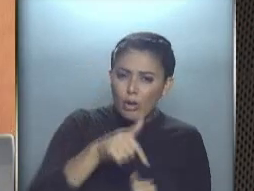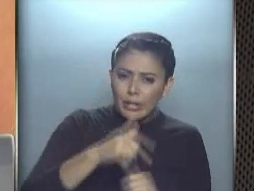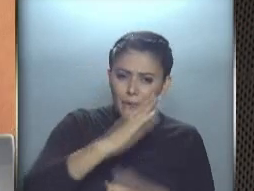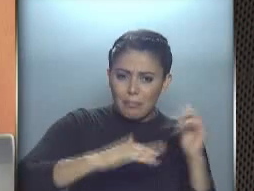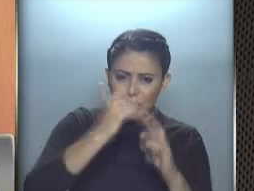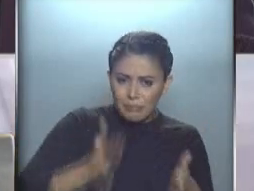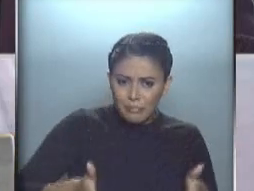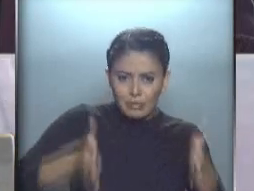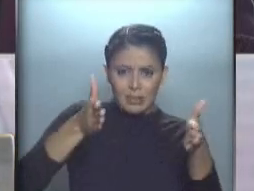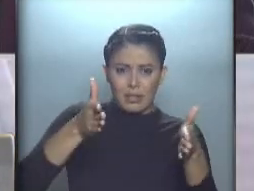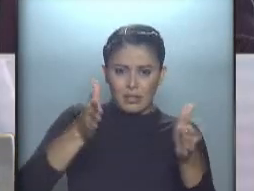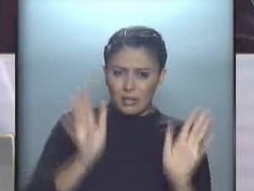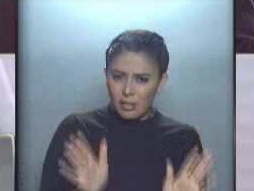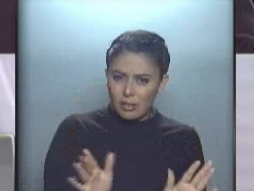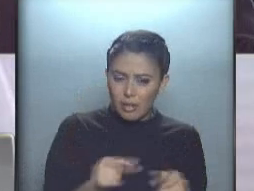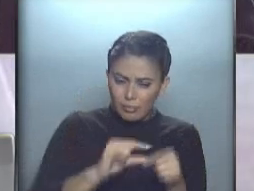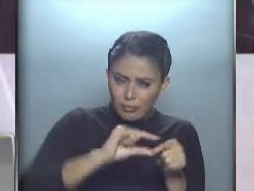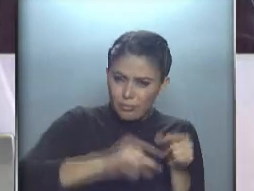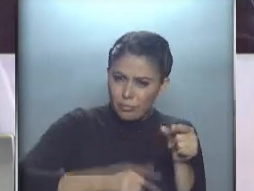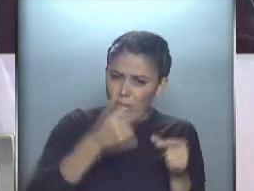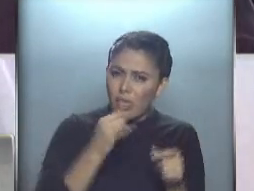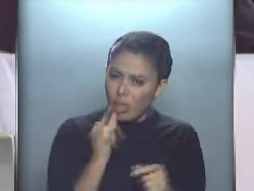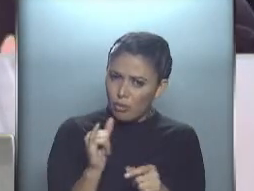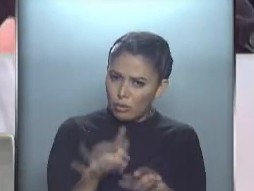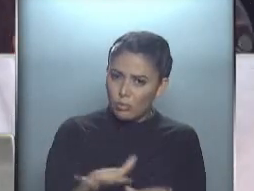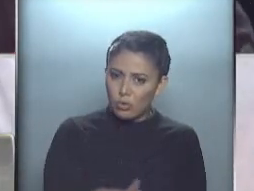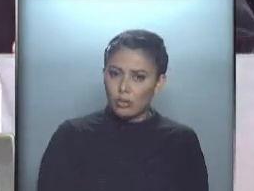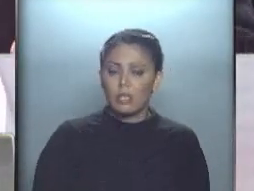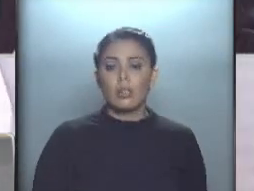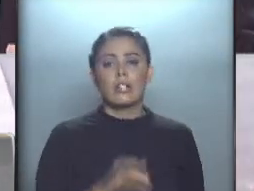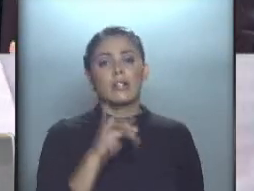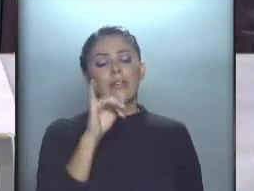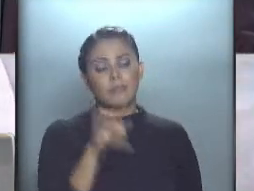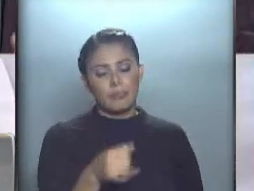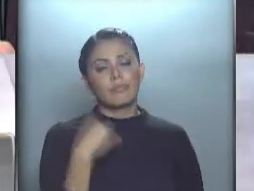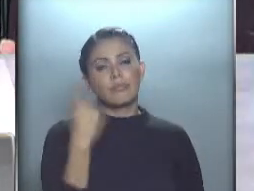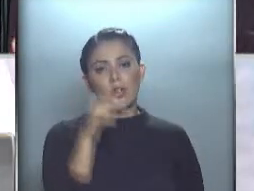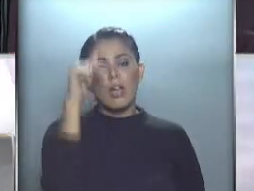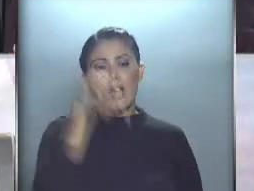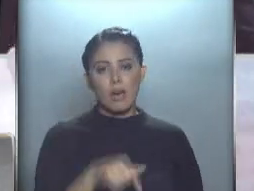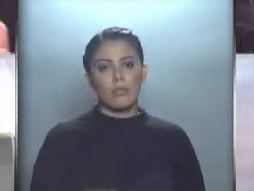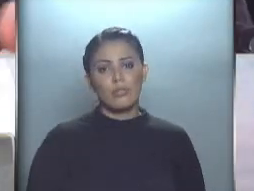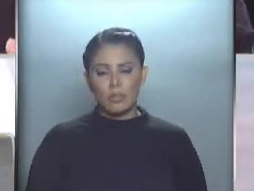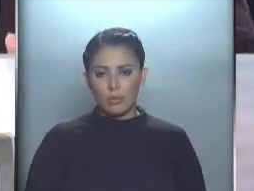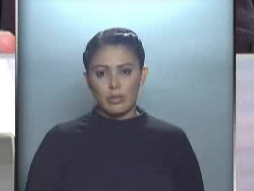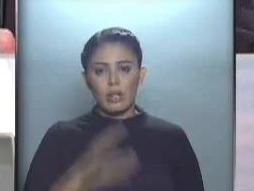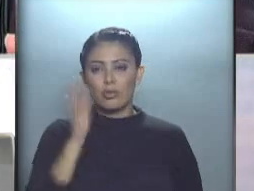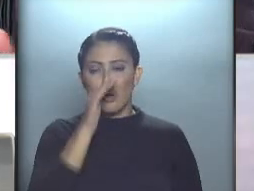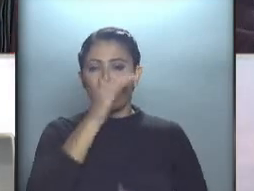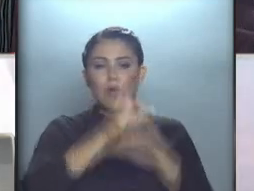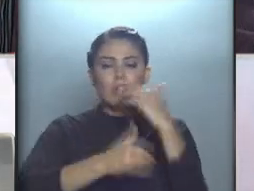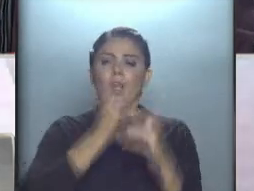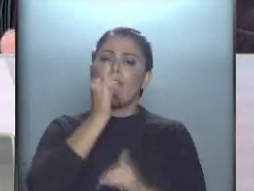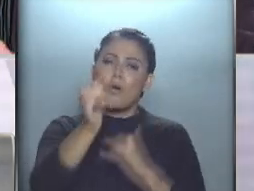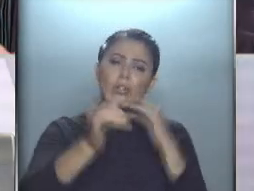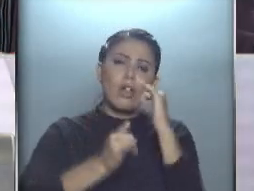se han levantado paredes de Durlock. ¿Se denunció esta situación? Sí, nosotros estamos ahora, digamos, con todo este proceso de